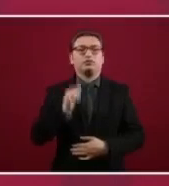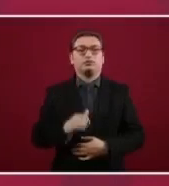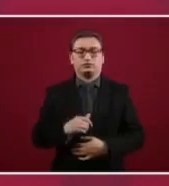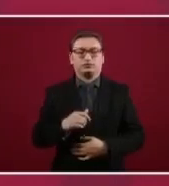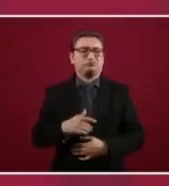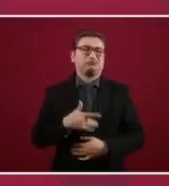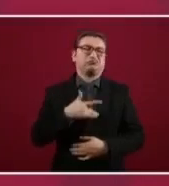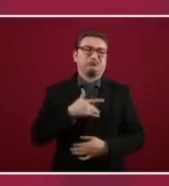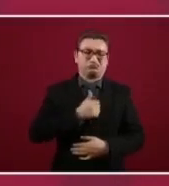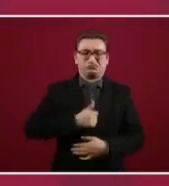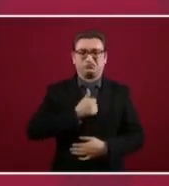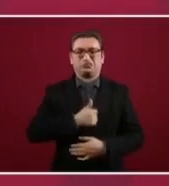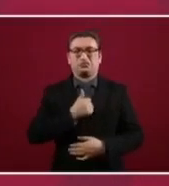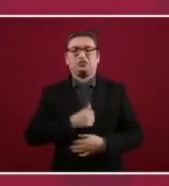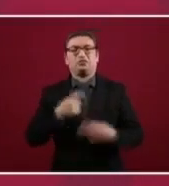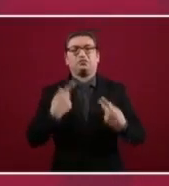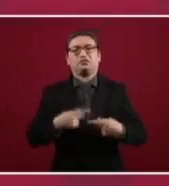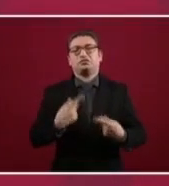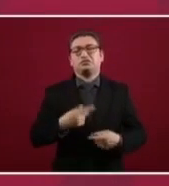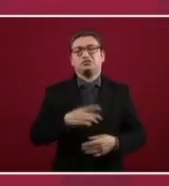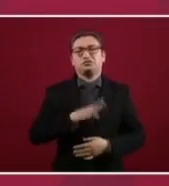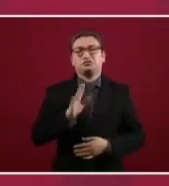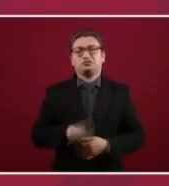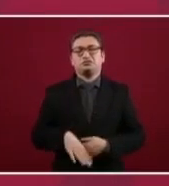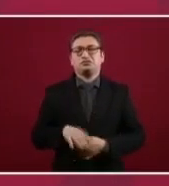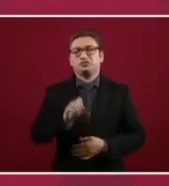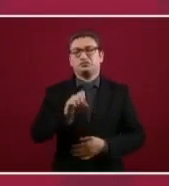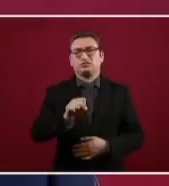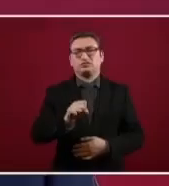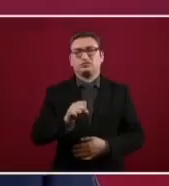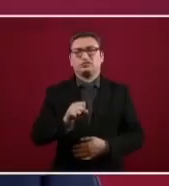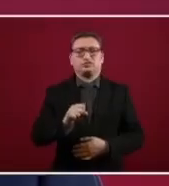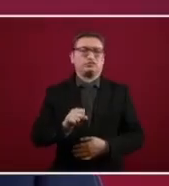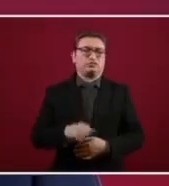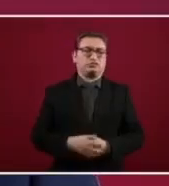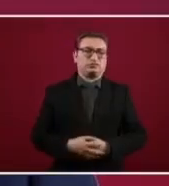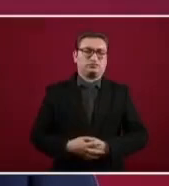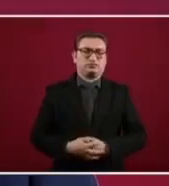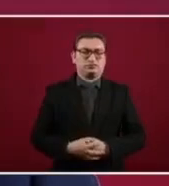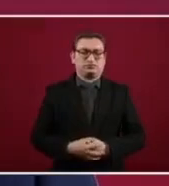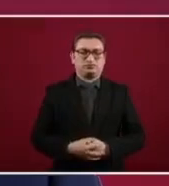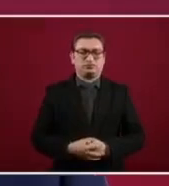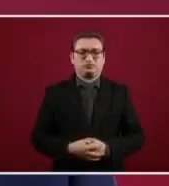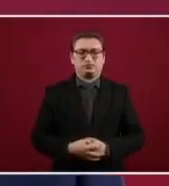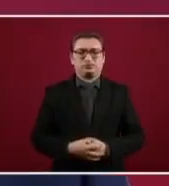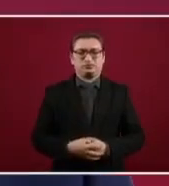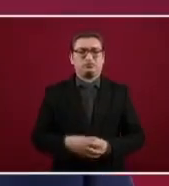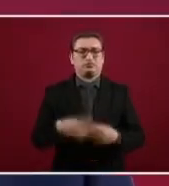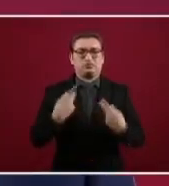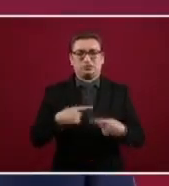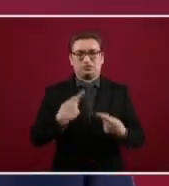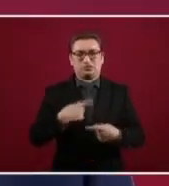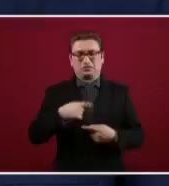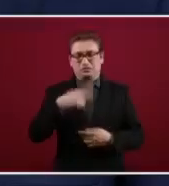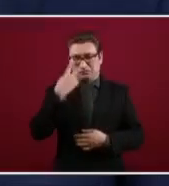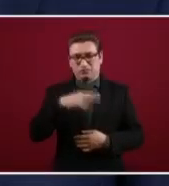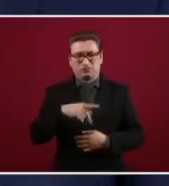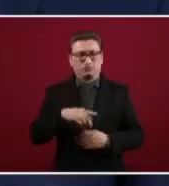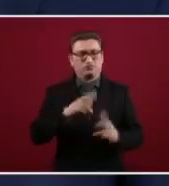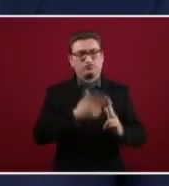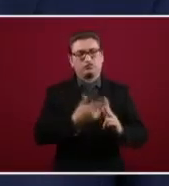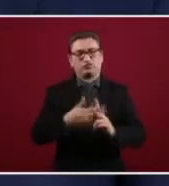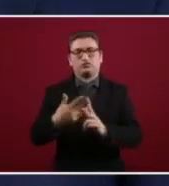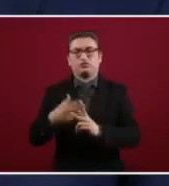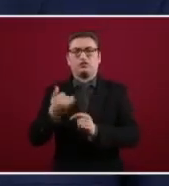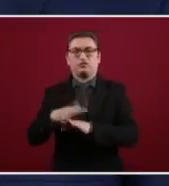lamentablemente perdieron la vida 60 mexicanos tuvieron 600 homicidios de acuerdo